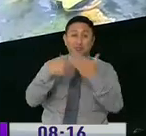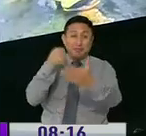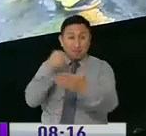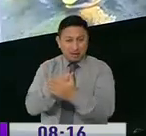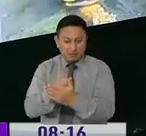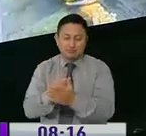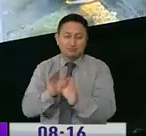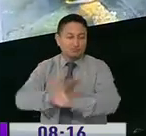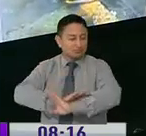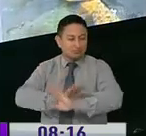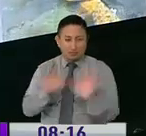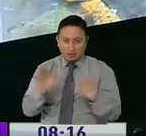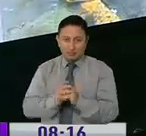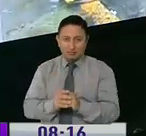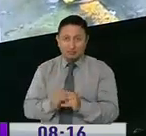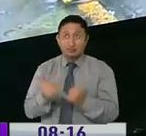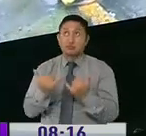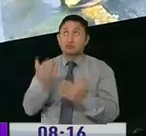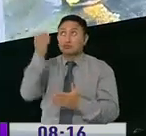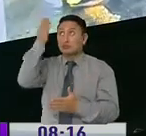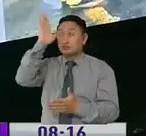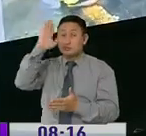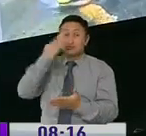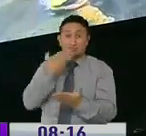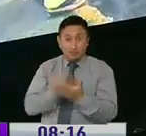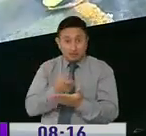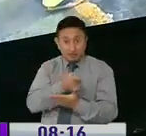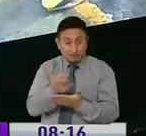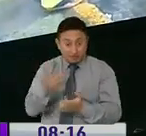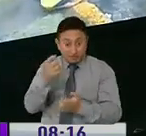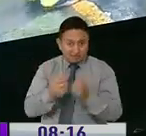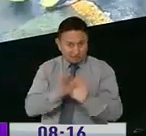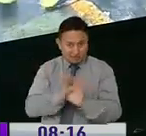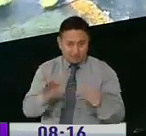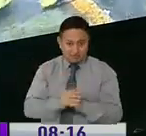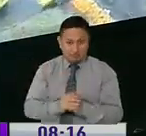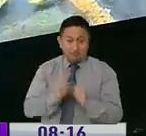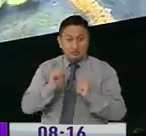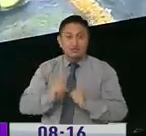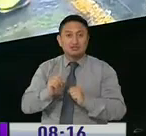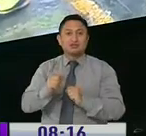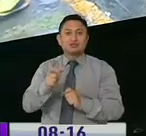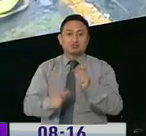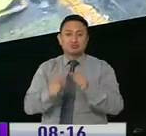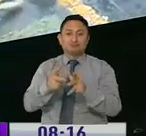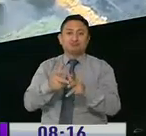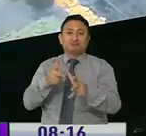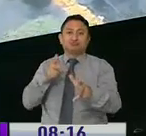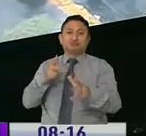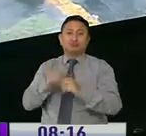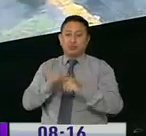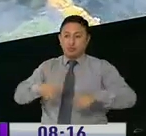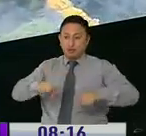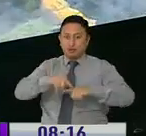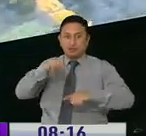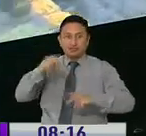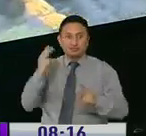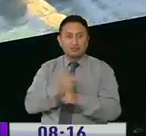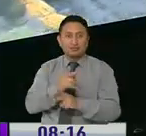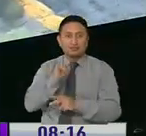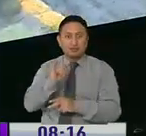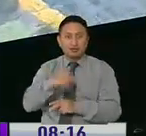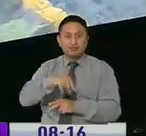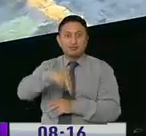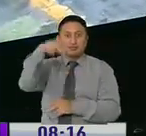lamentables, que menos mal en estos momentos no cobró ninguna víctima, pero sin embargo caotiza la ciudad y sobre todo en un punto tan crítico como es el sector de la Ye